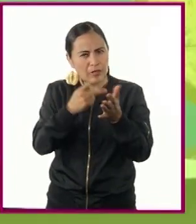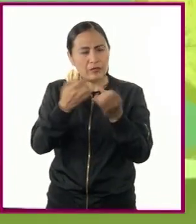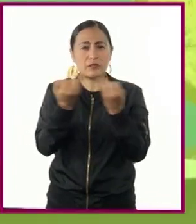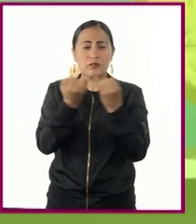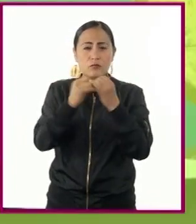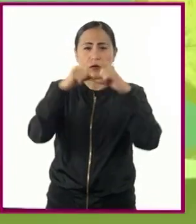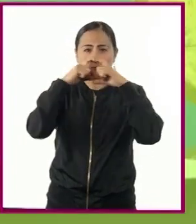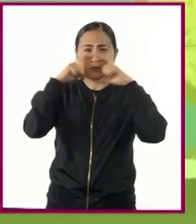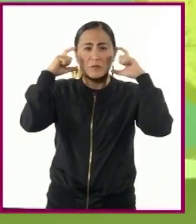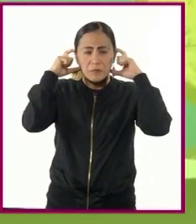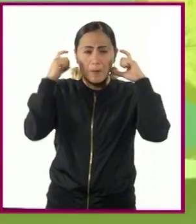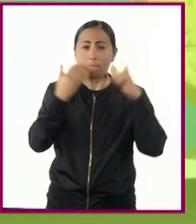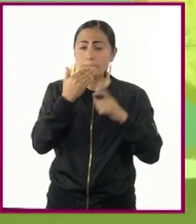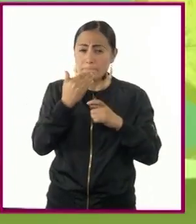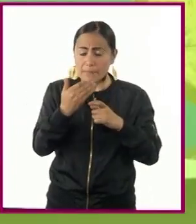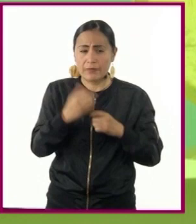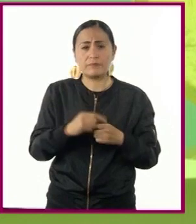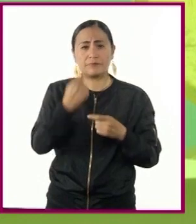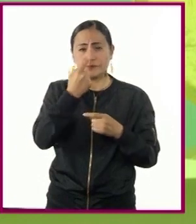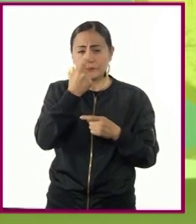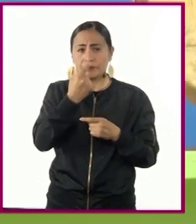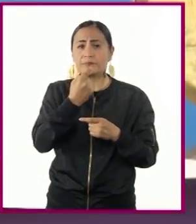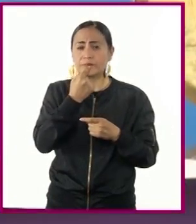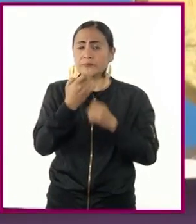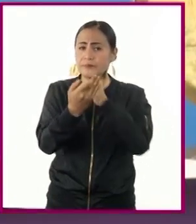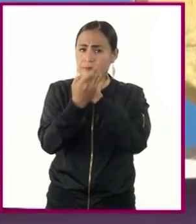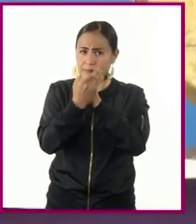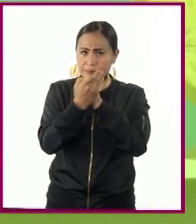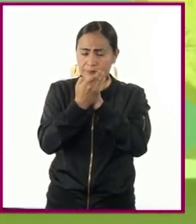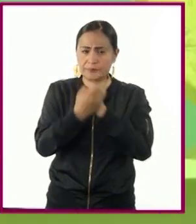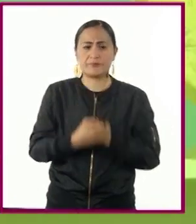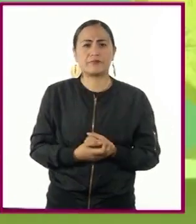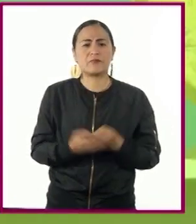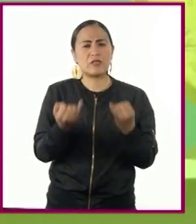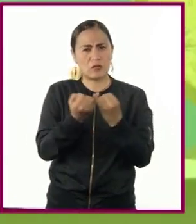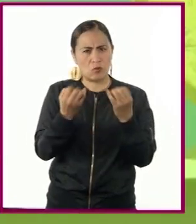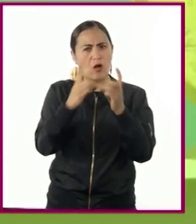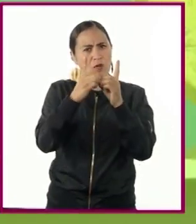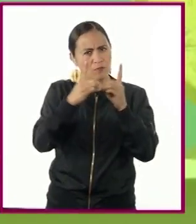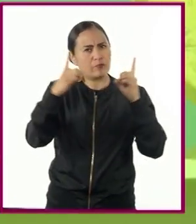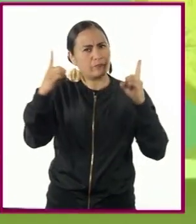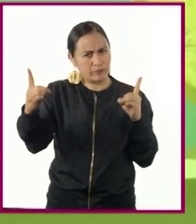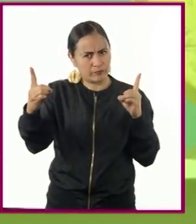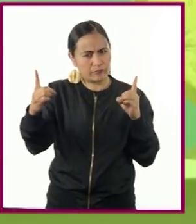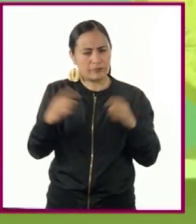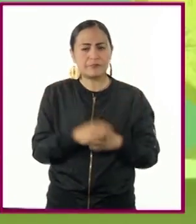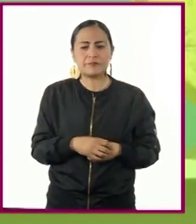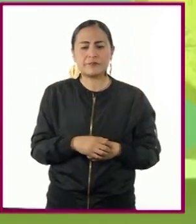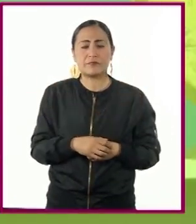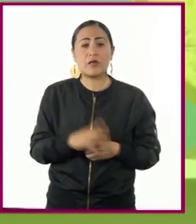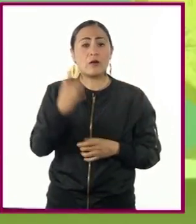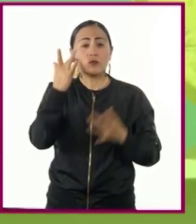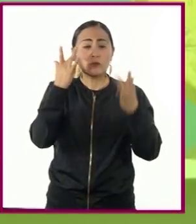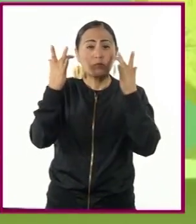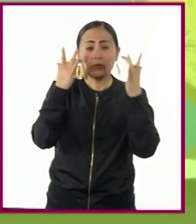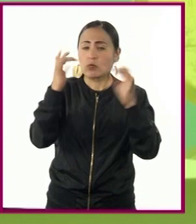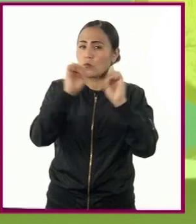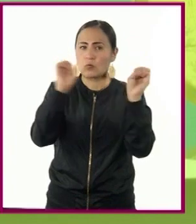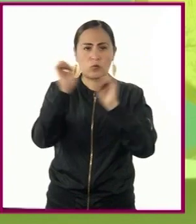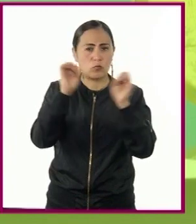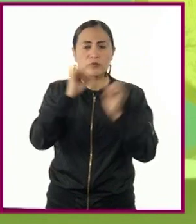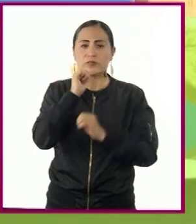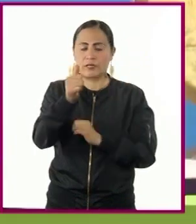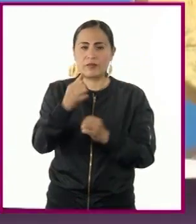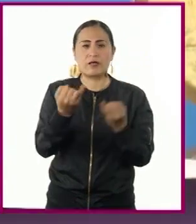cubrebocas correctamente, es decir, protegiendo nariz y boca. Mantener la sana distancia, procurar no tocarse el rostro y realizar